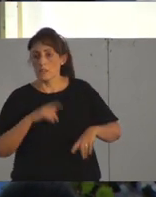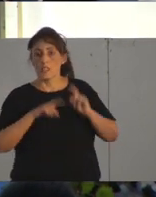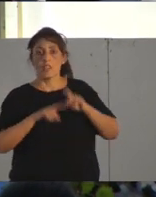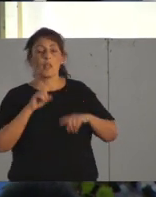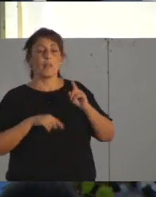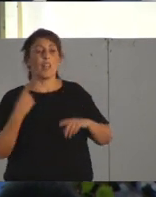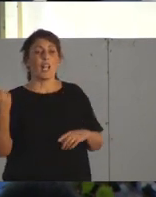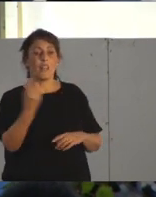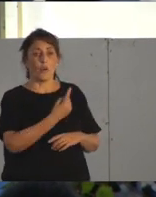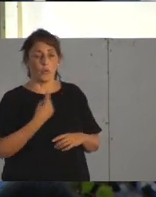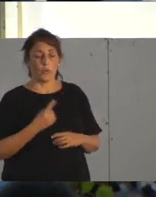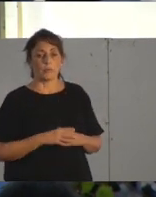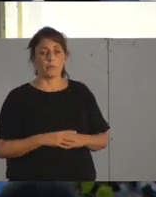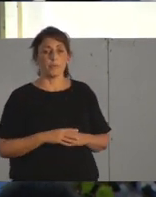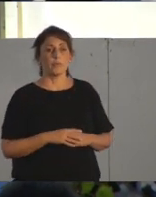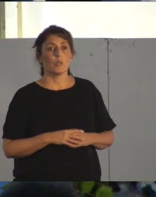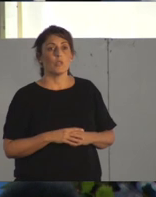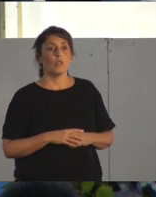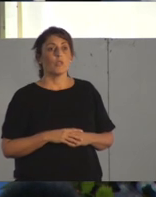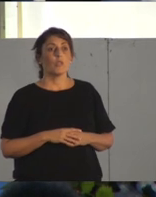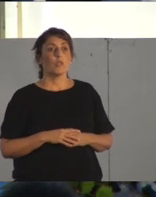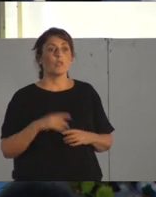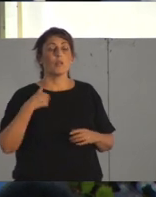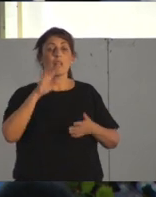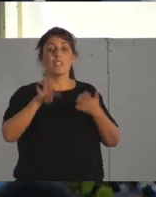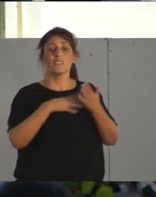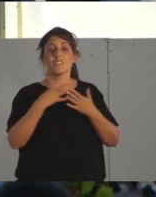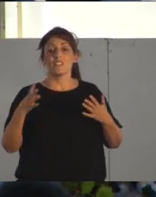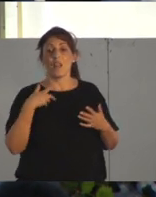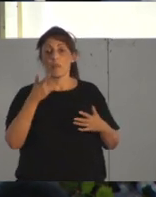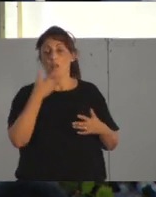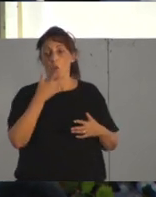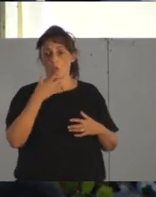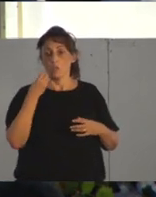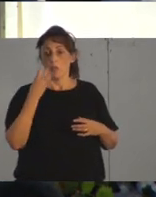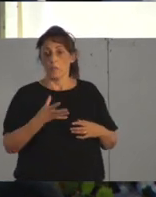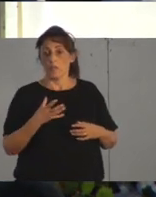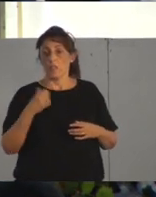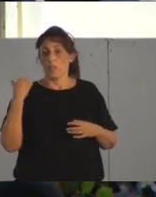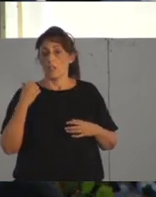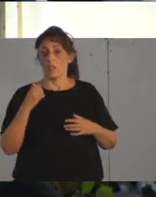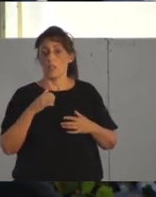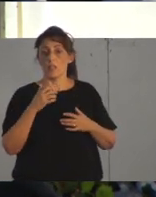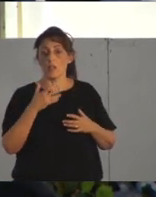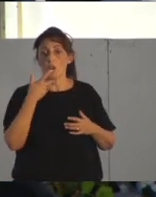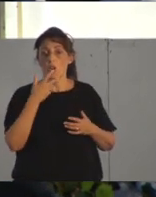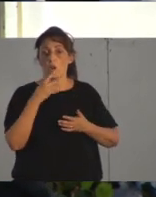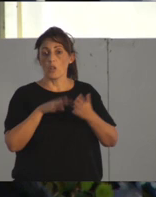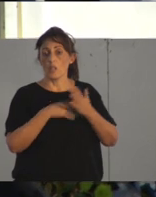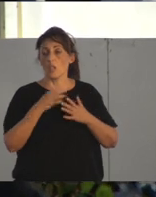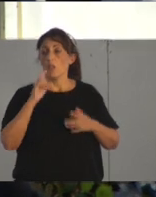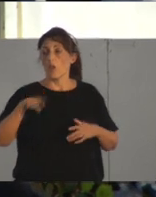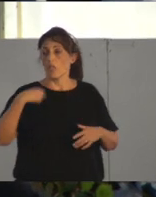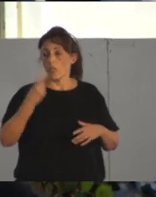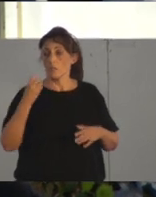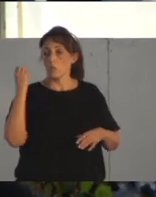Entonces, bueno, para que conozcáis un poquito esta tabla y os hagáis un poquito a ella, porque después en la